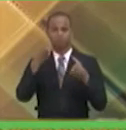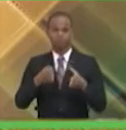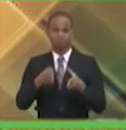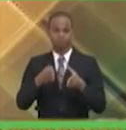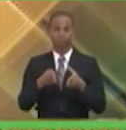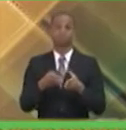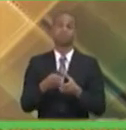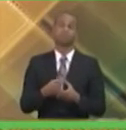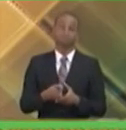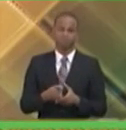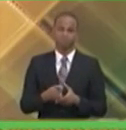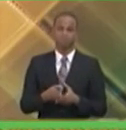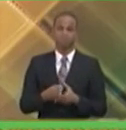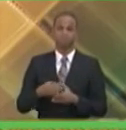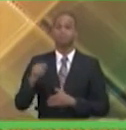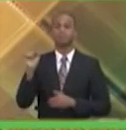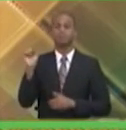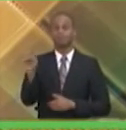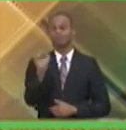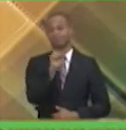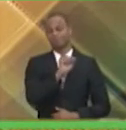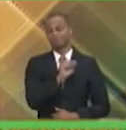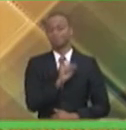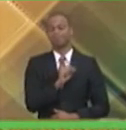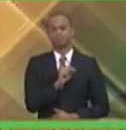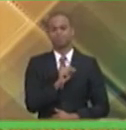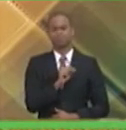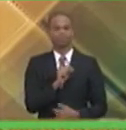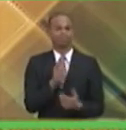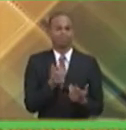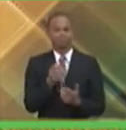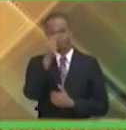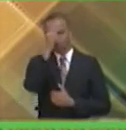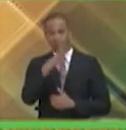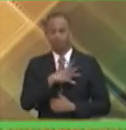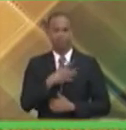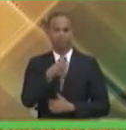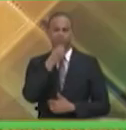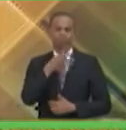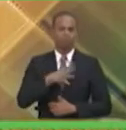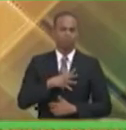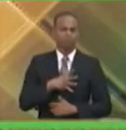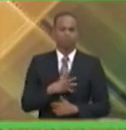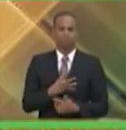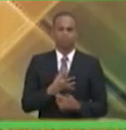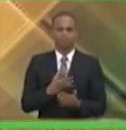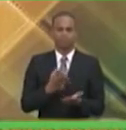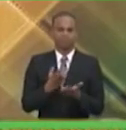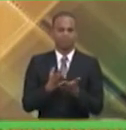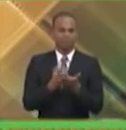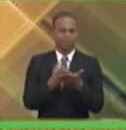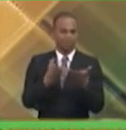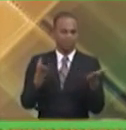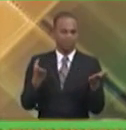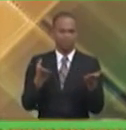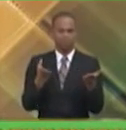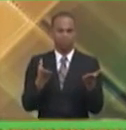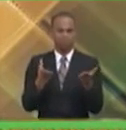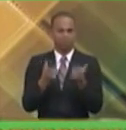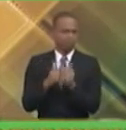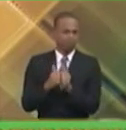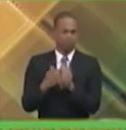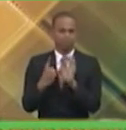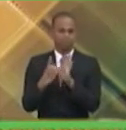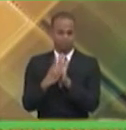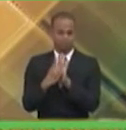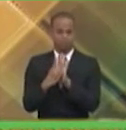y dominicanas a hombres y mujeres que tienen algún tipo